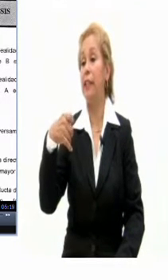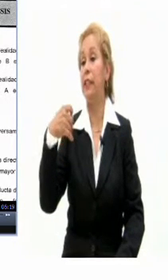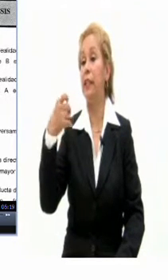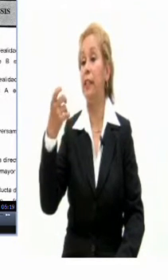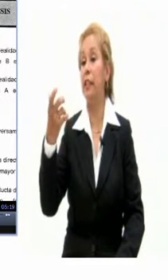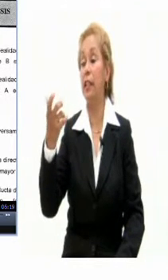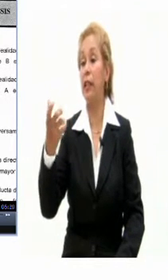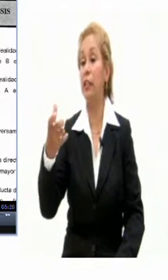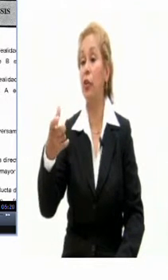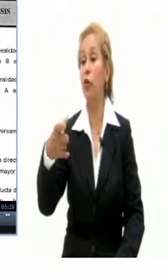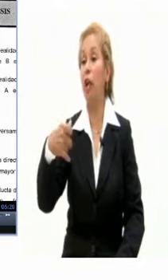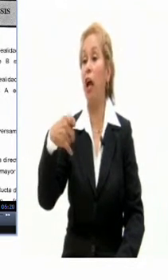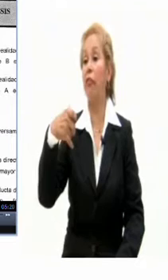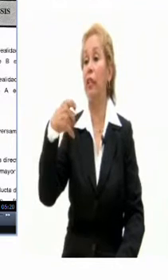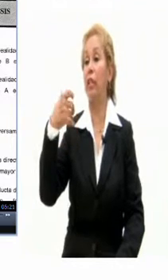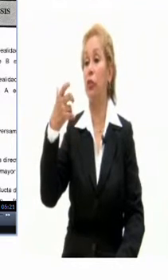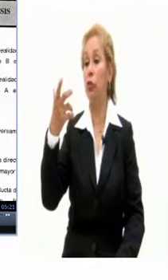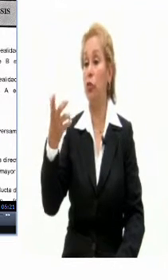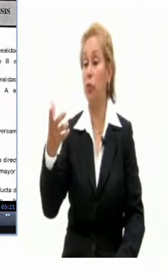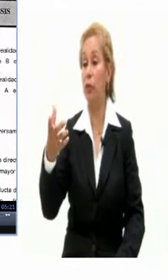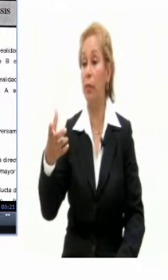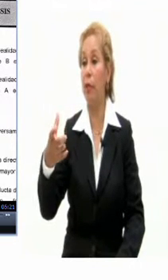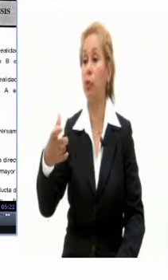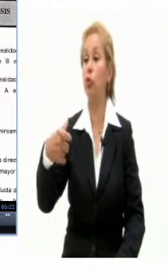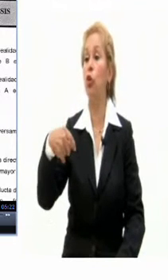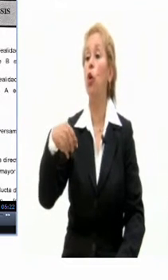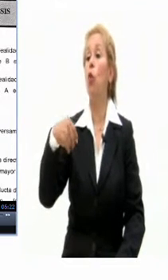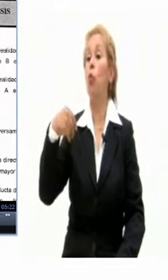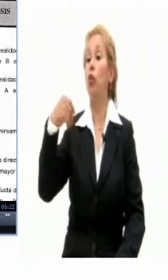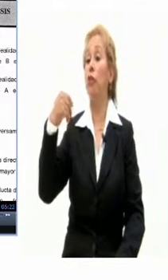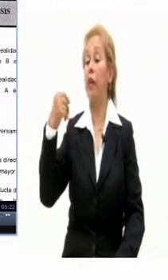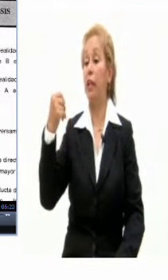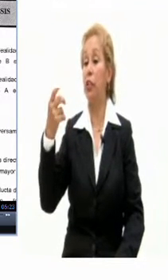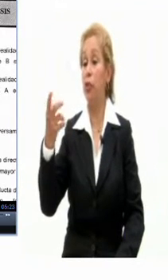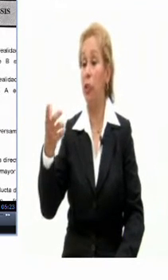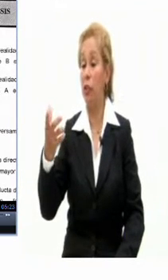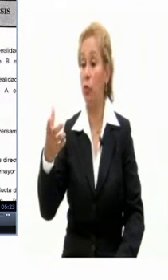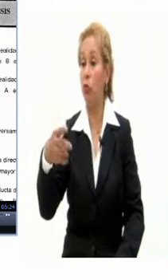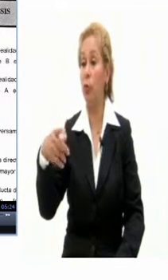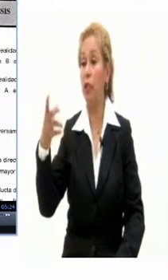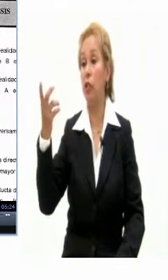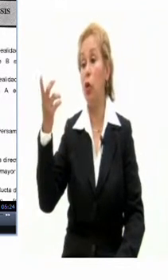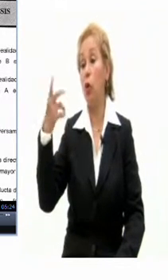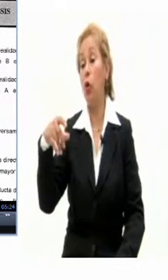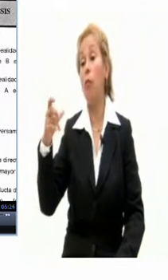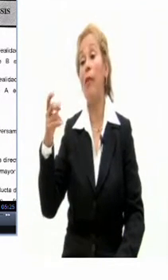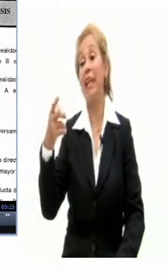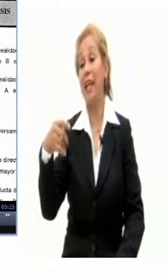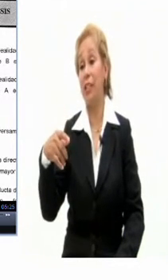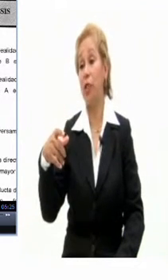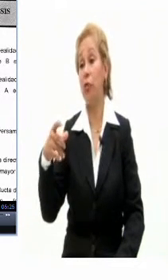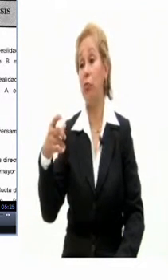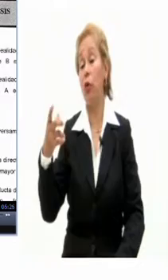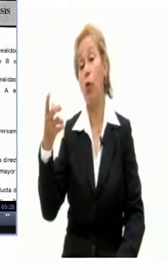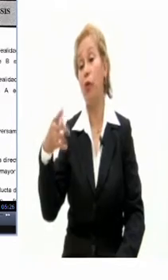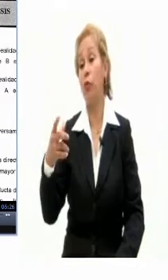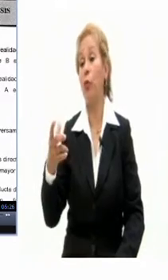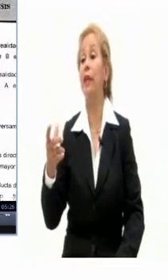sobre existencia de relación, afectación de comportamientos, modificaciones de conductas o